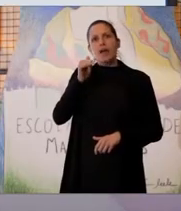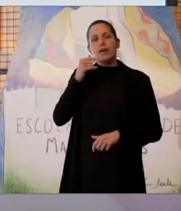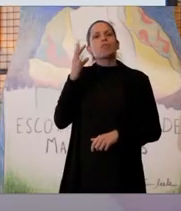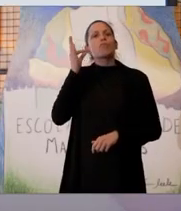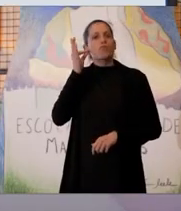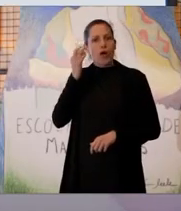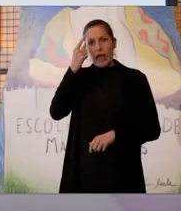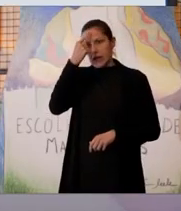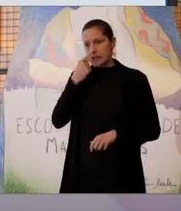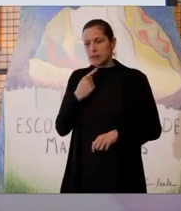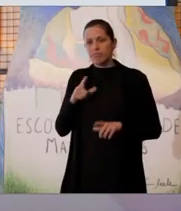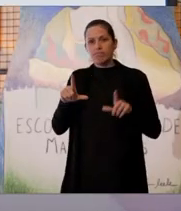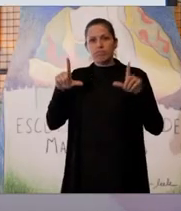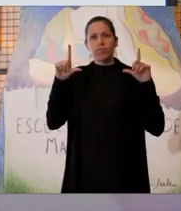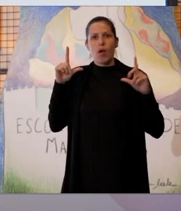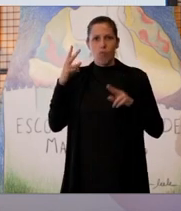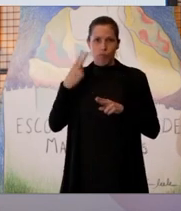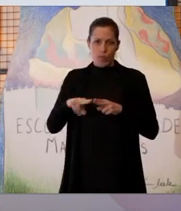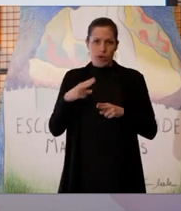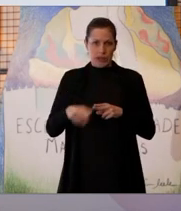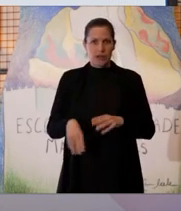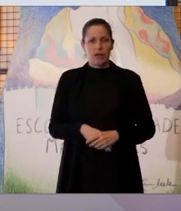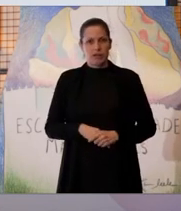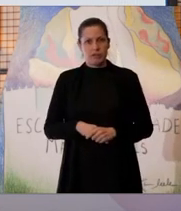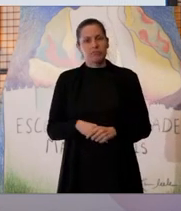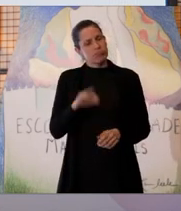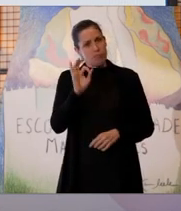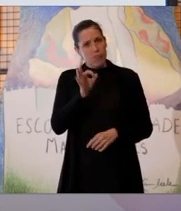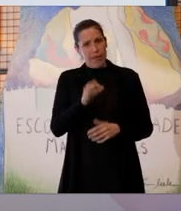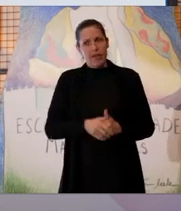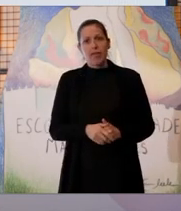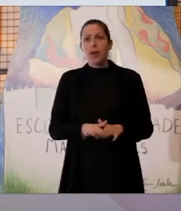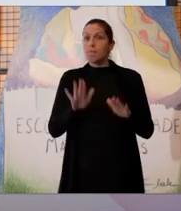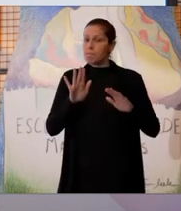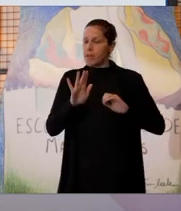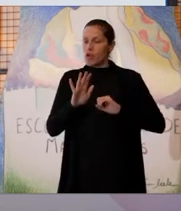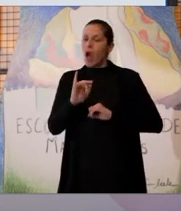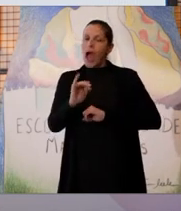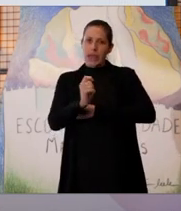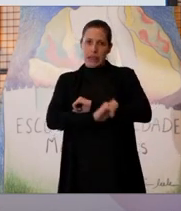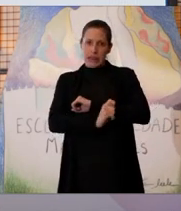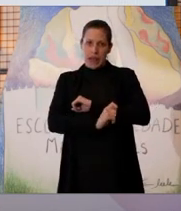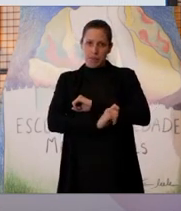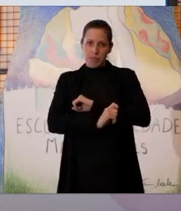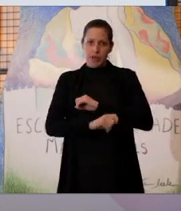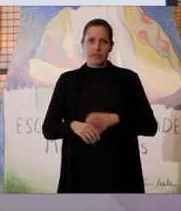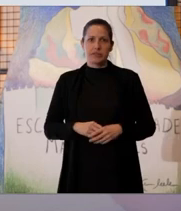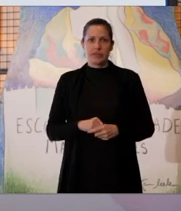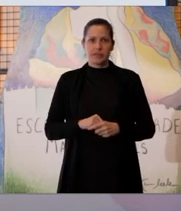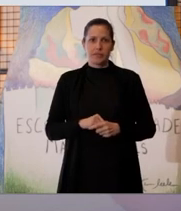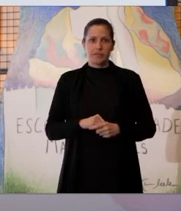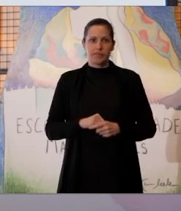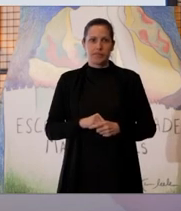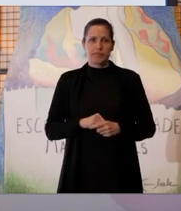innegable pero sí que la paridad tiene algunas trampas y una de ellas la decía Nuria